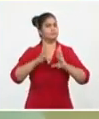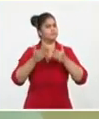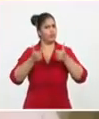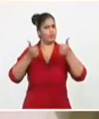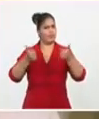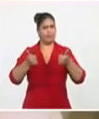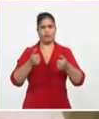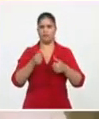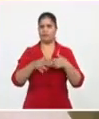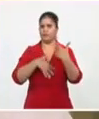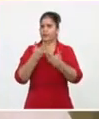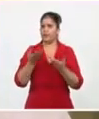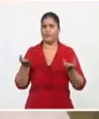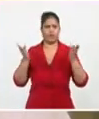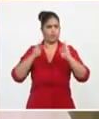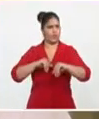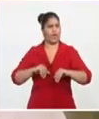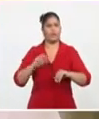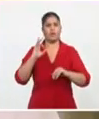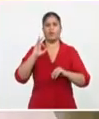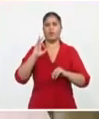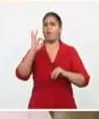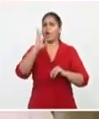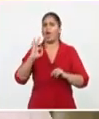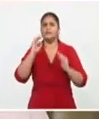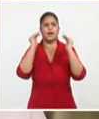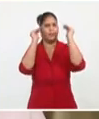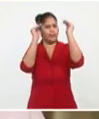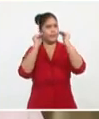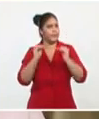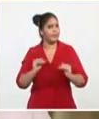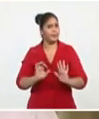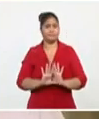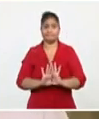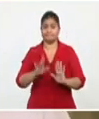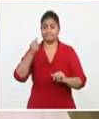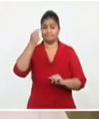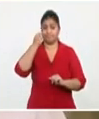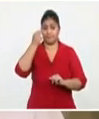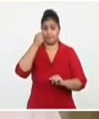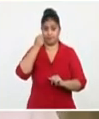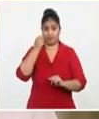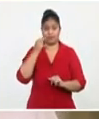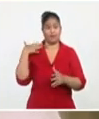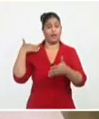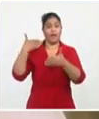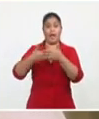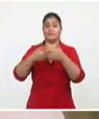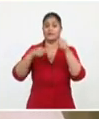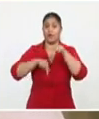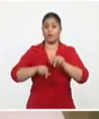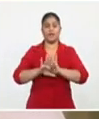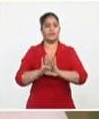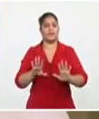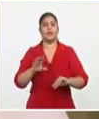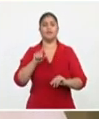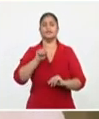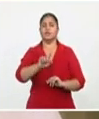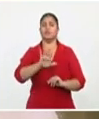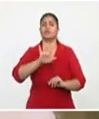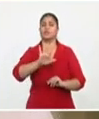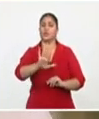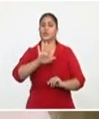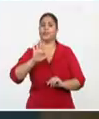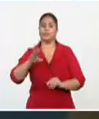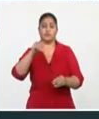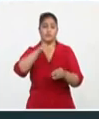ninguna dificultad. Como ve, en lo que va de jornada, ya tenemos vacunados de 155 que vacunamos